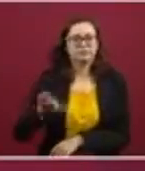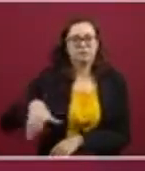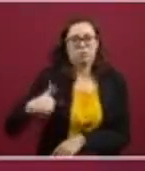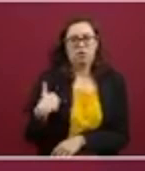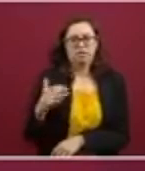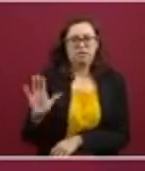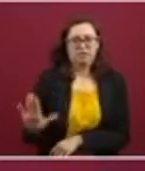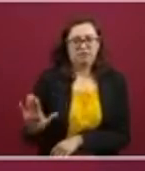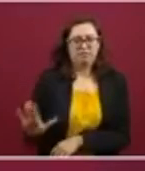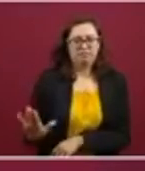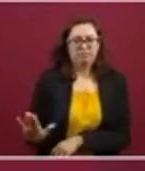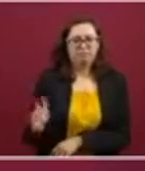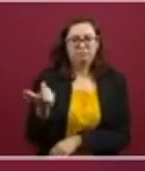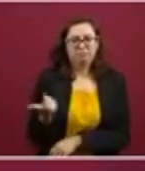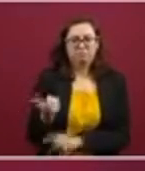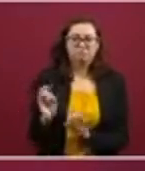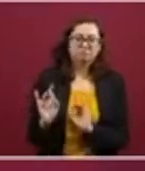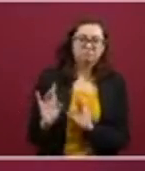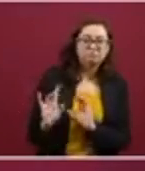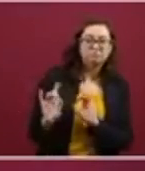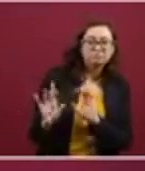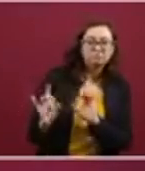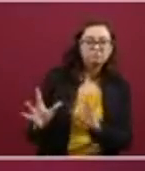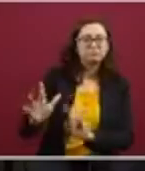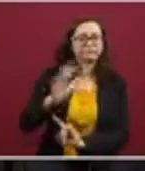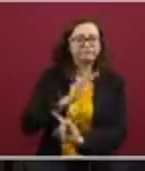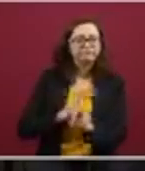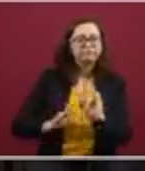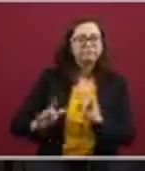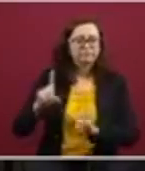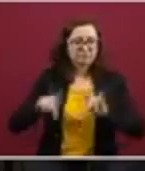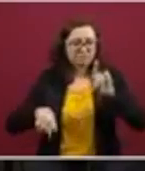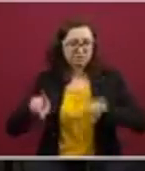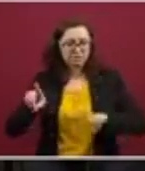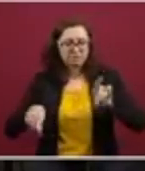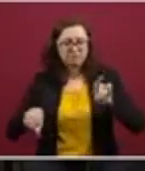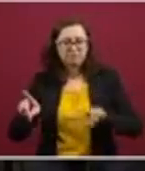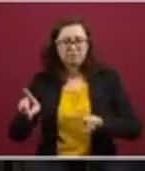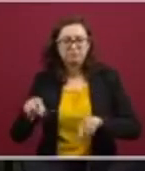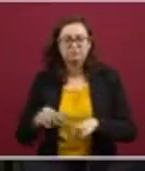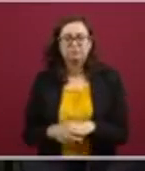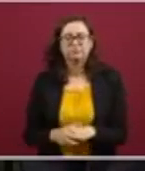de acuerdo a las circunstancias, como se dice